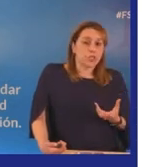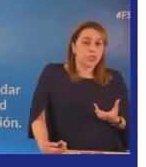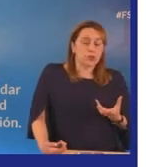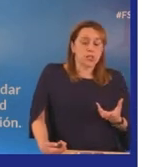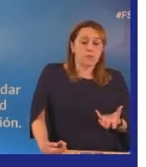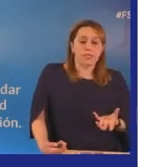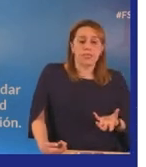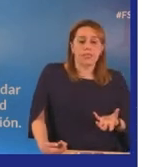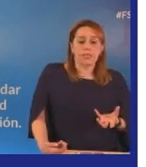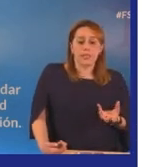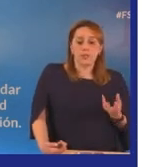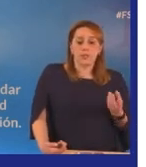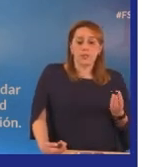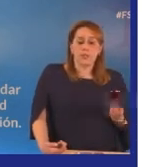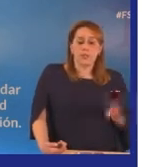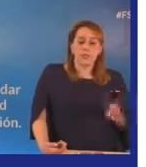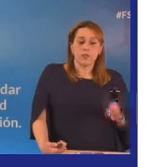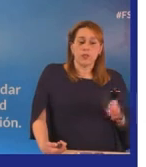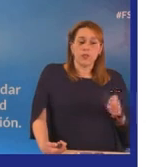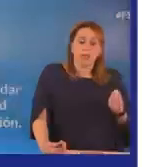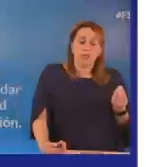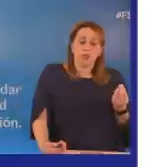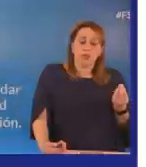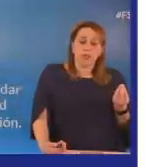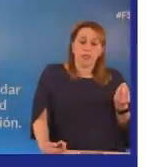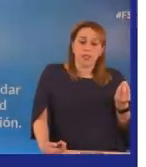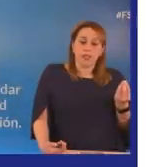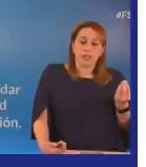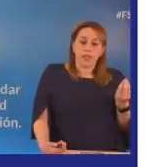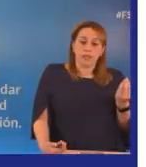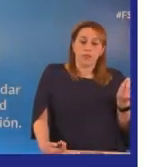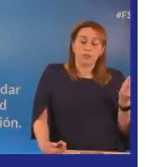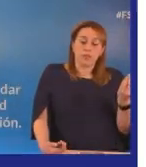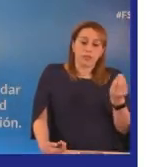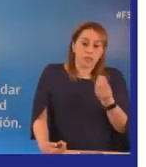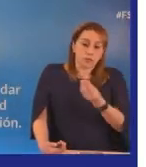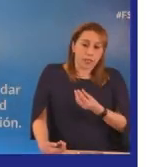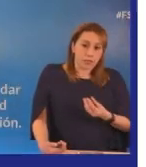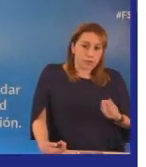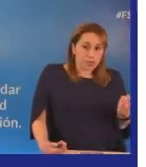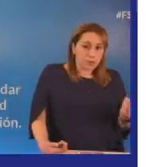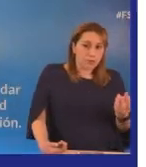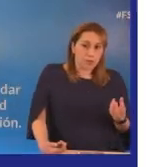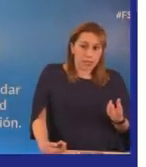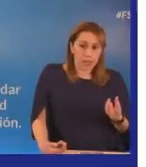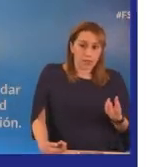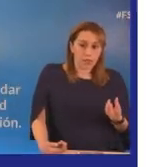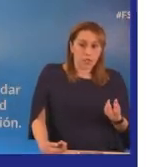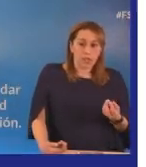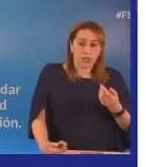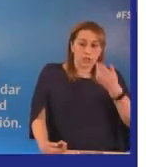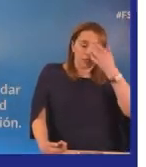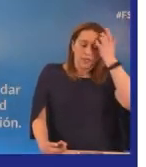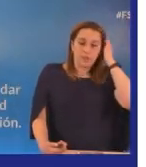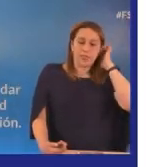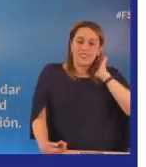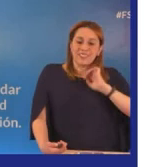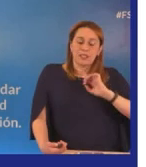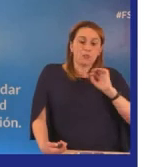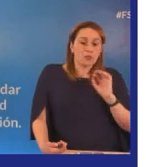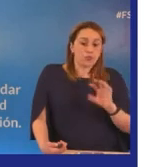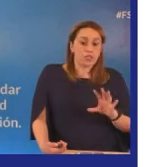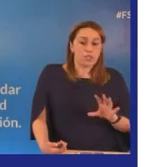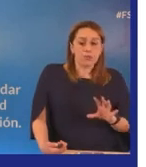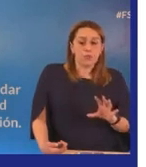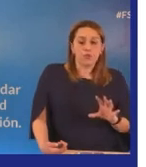Mejoran muchísimo en el paciente y son terapias donde hay unos ambientes completamente modificados, donde